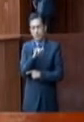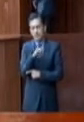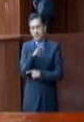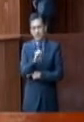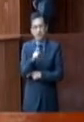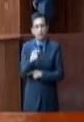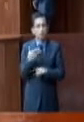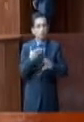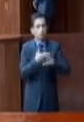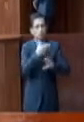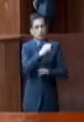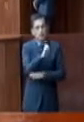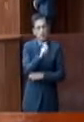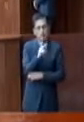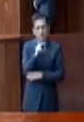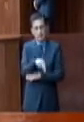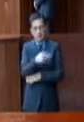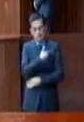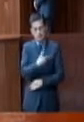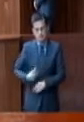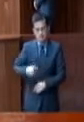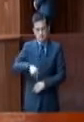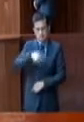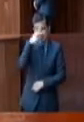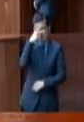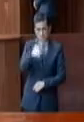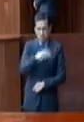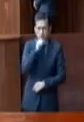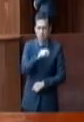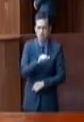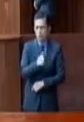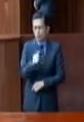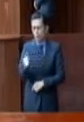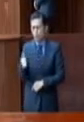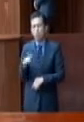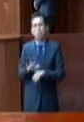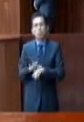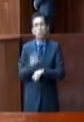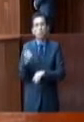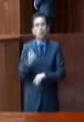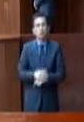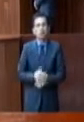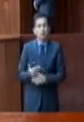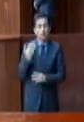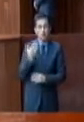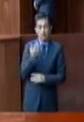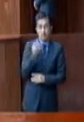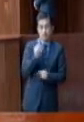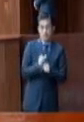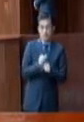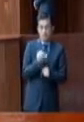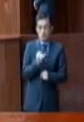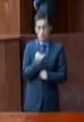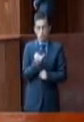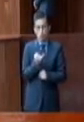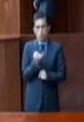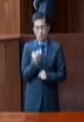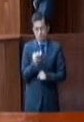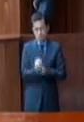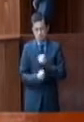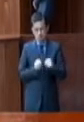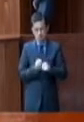contra de enrique peña nieto- presidente de los estados unidos mexicanos y otros por la publicación el primero de junio del presente año en el periódico reforma